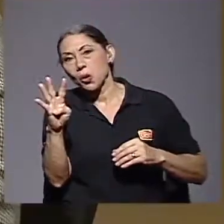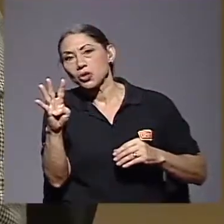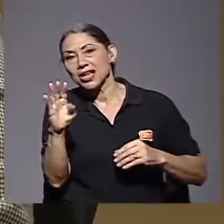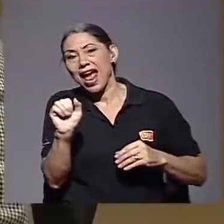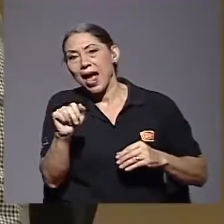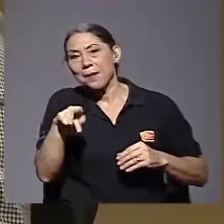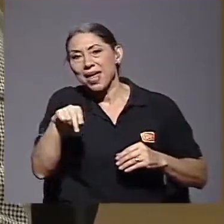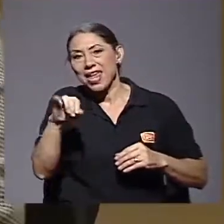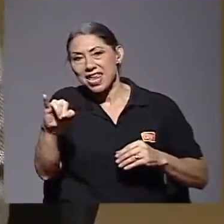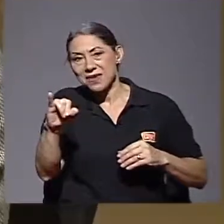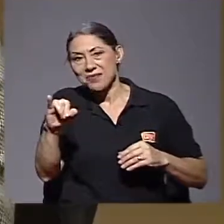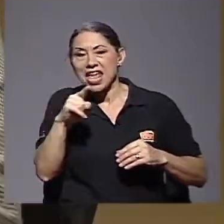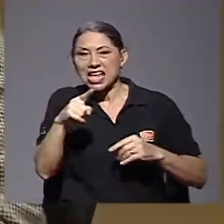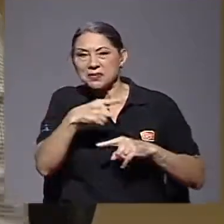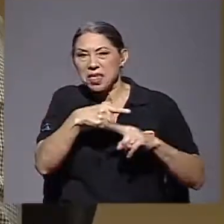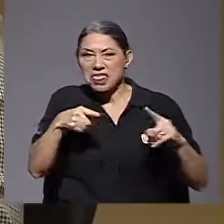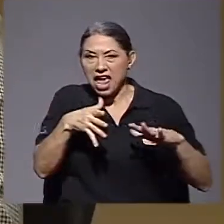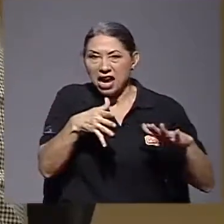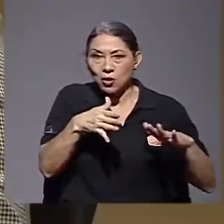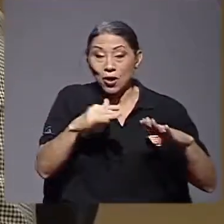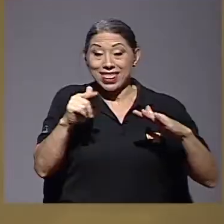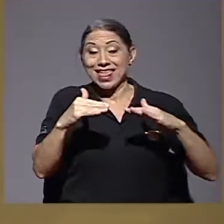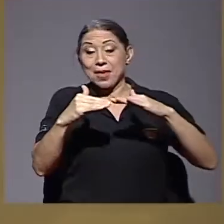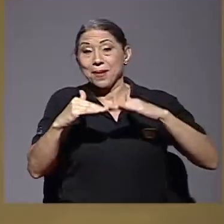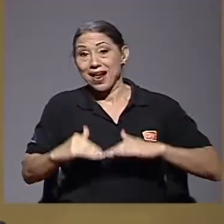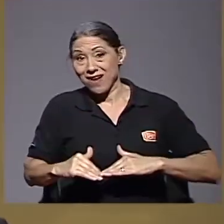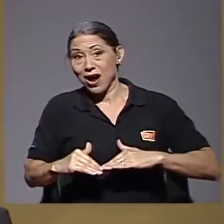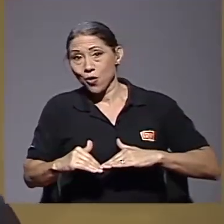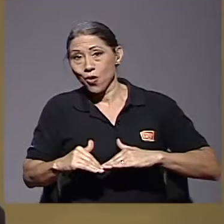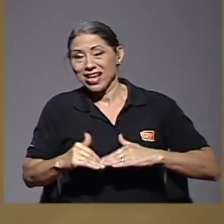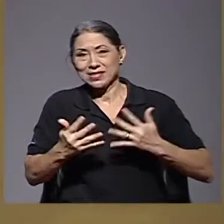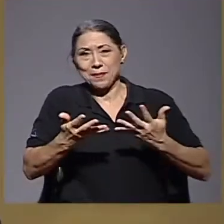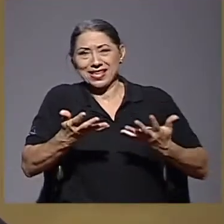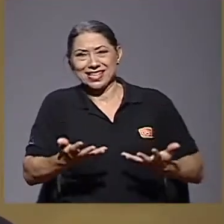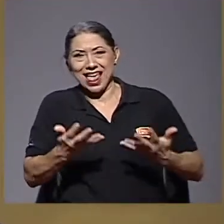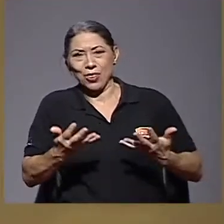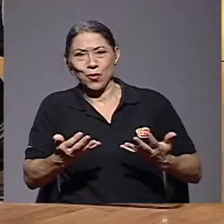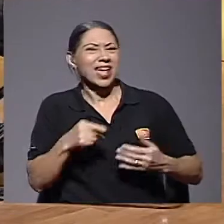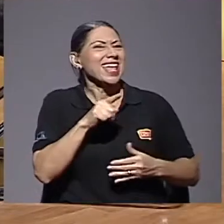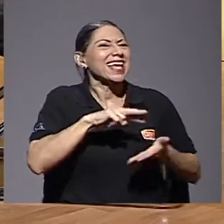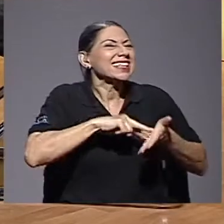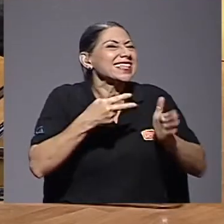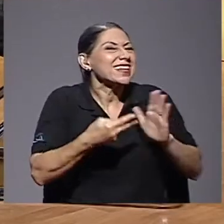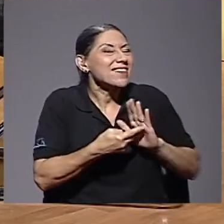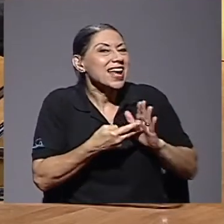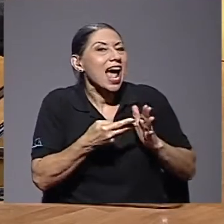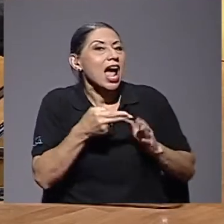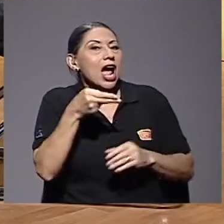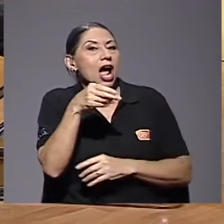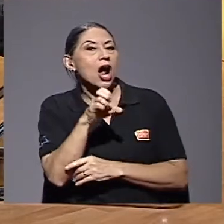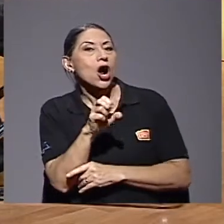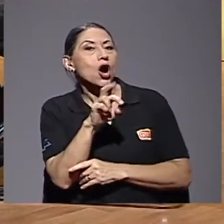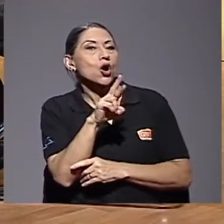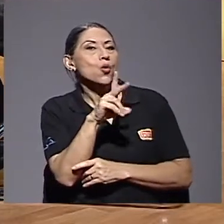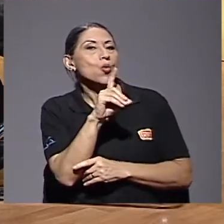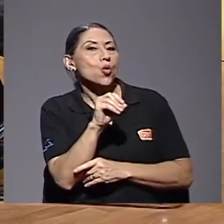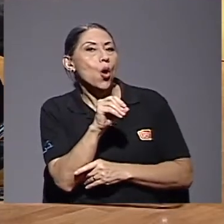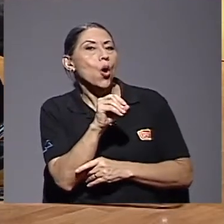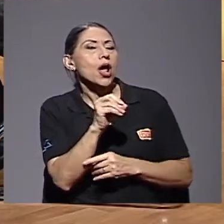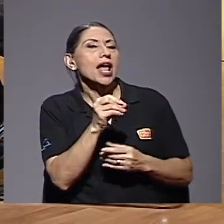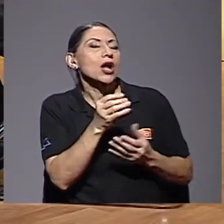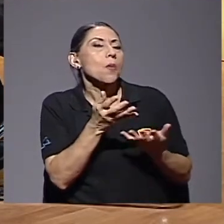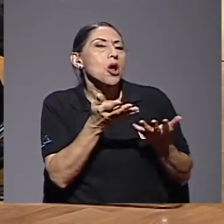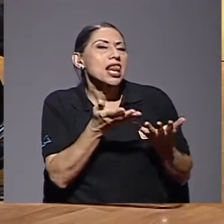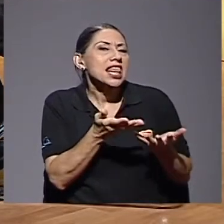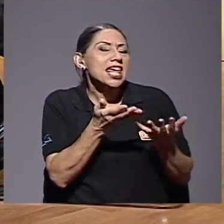abajo, en cuanto a API, es pesado. ¿Qué es un crudo ligero y qué es un crudo pesado? Bueno, el crudo ligero es,